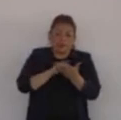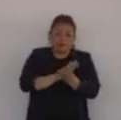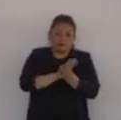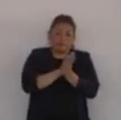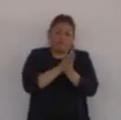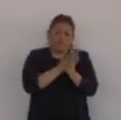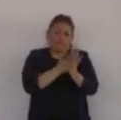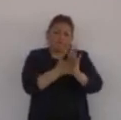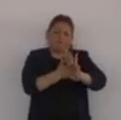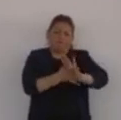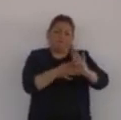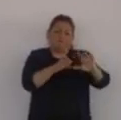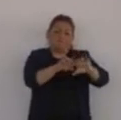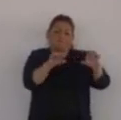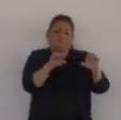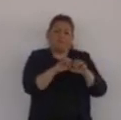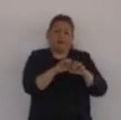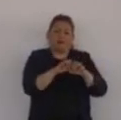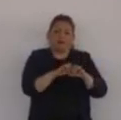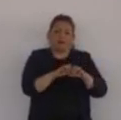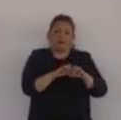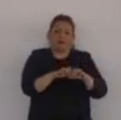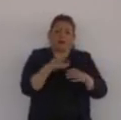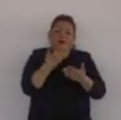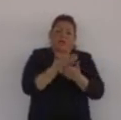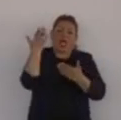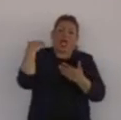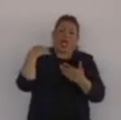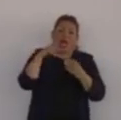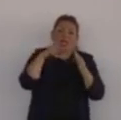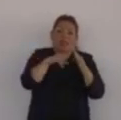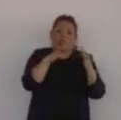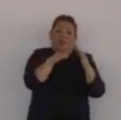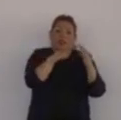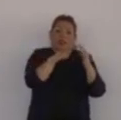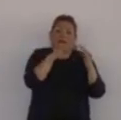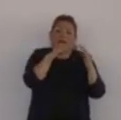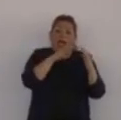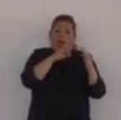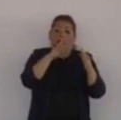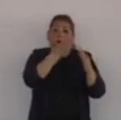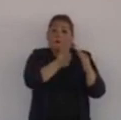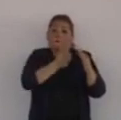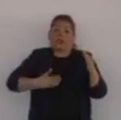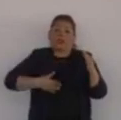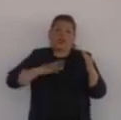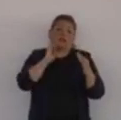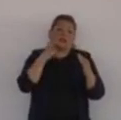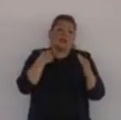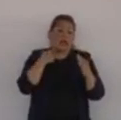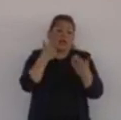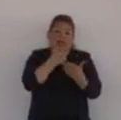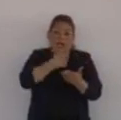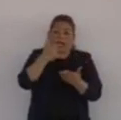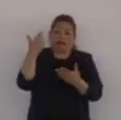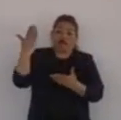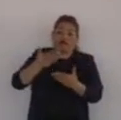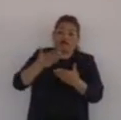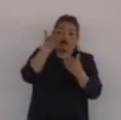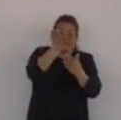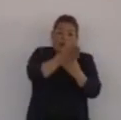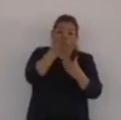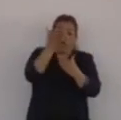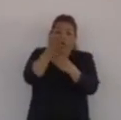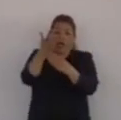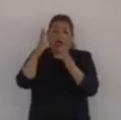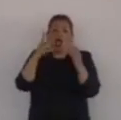convirtiendo, pues, un espacio en donde era la residencia de los presidentes. Cada presidente que llegaba hacía